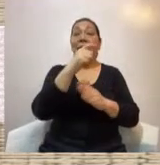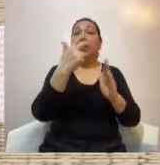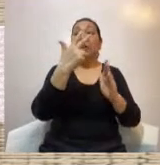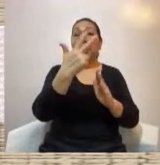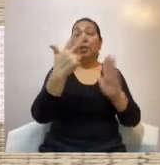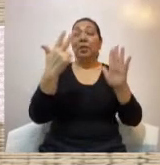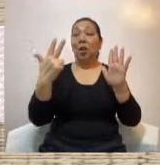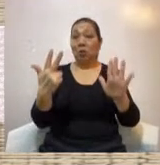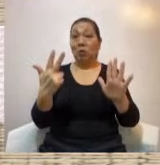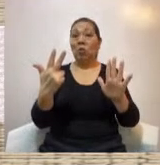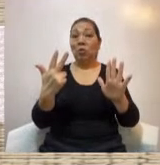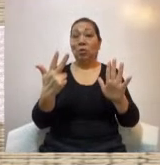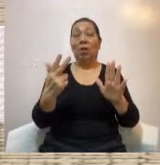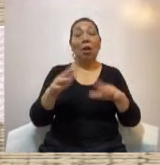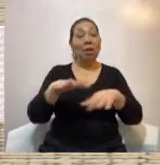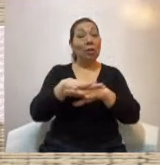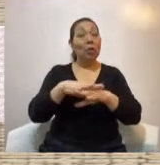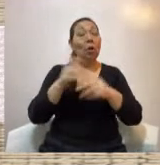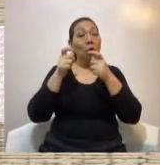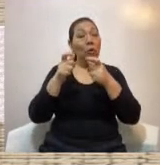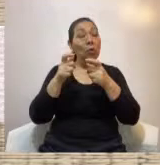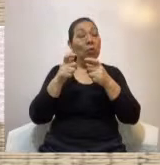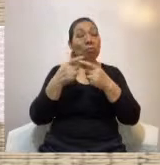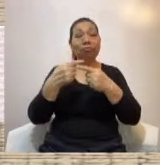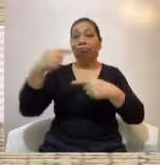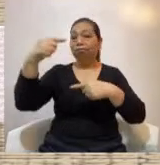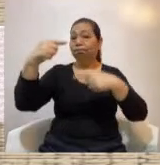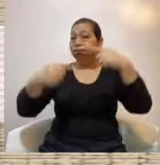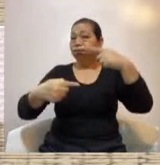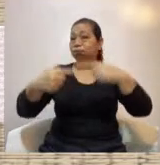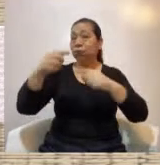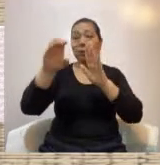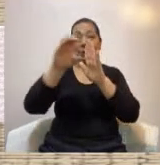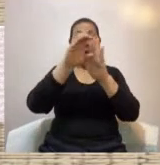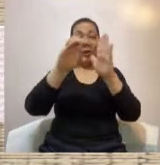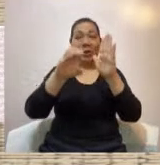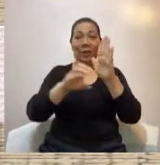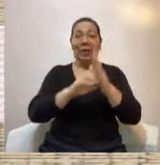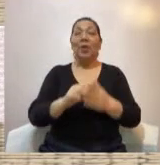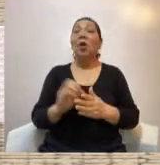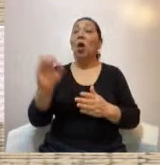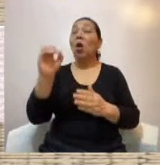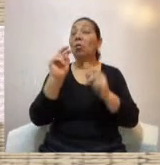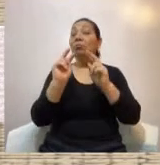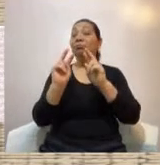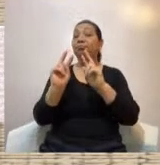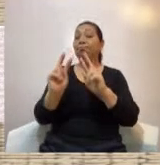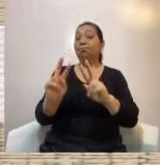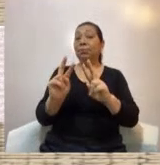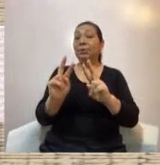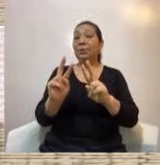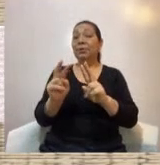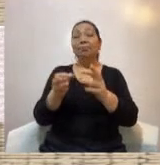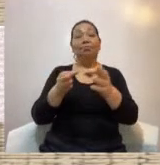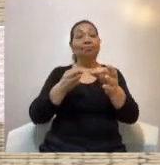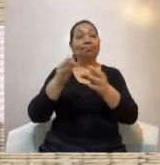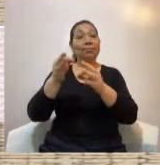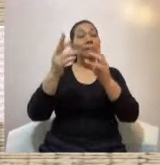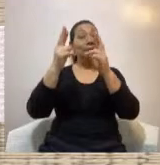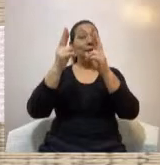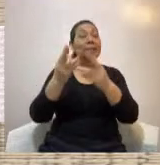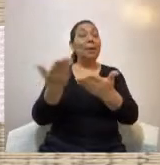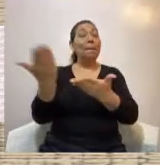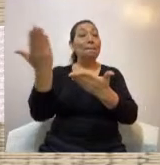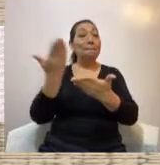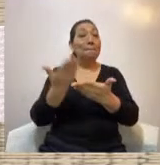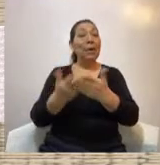artículo 138 de la Constitución ejerzan control difuso de constitucionalidad, observando las